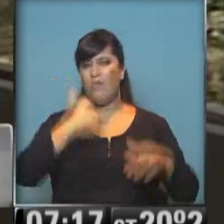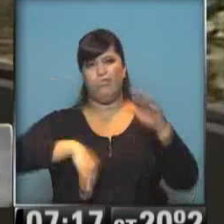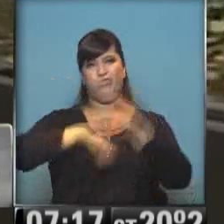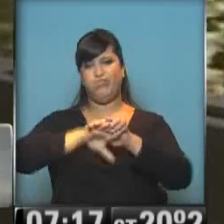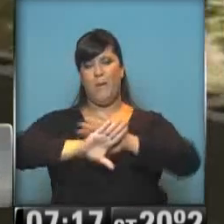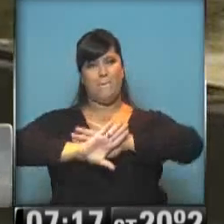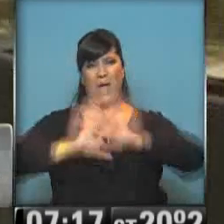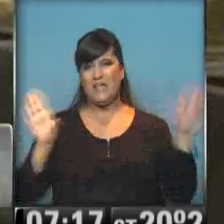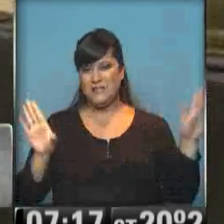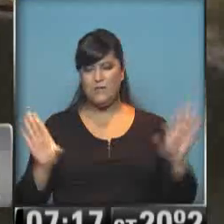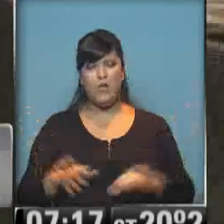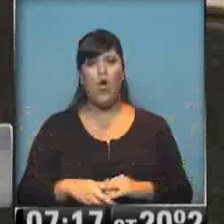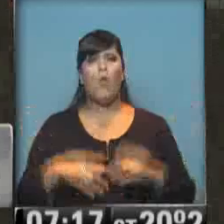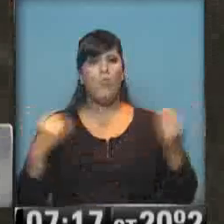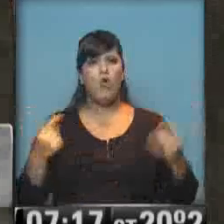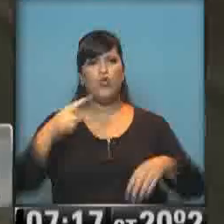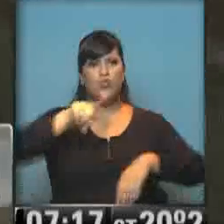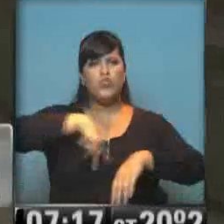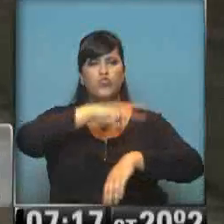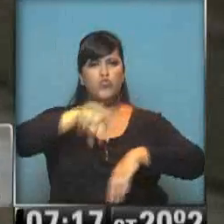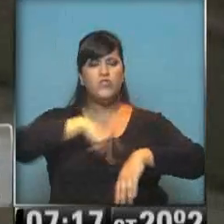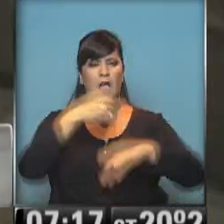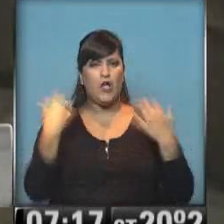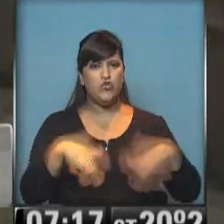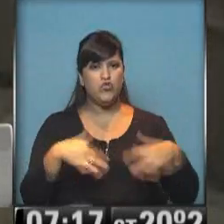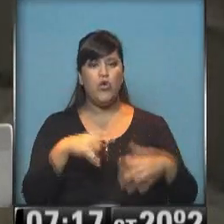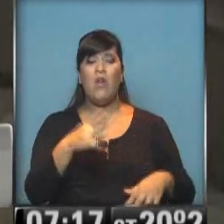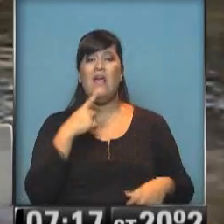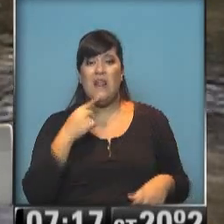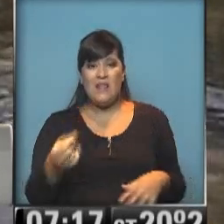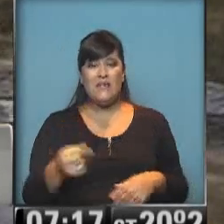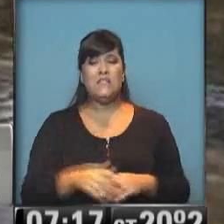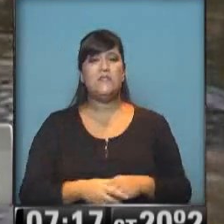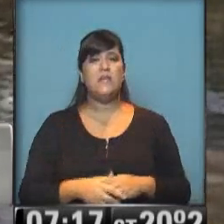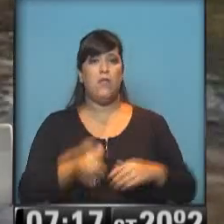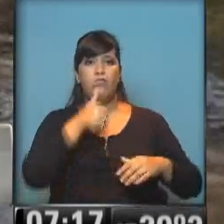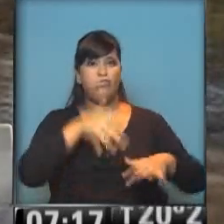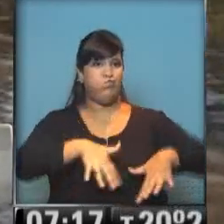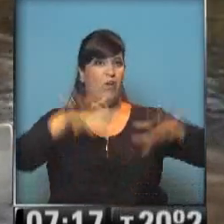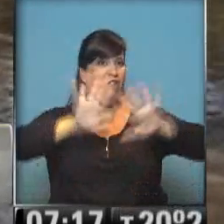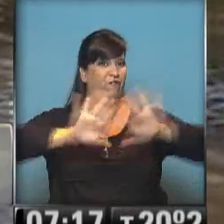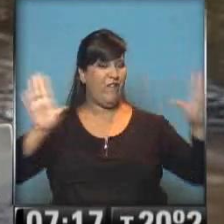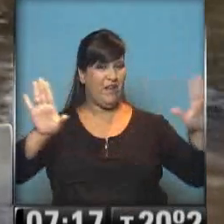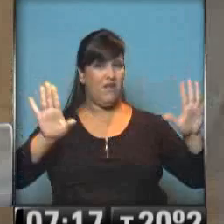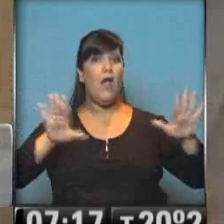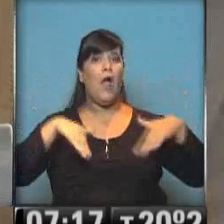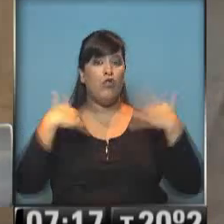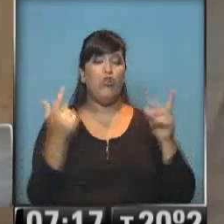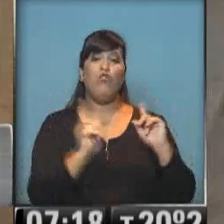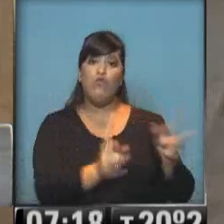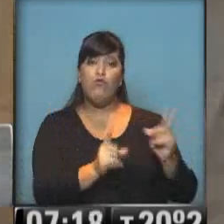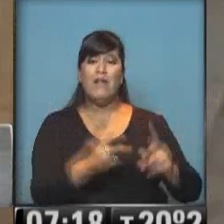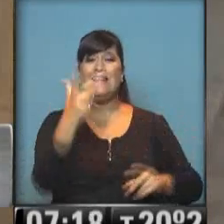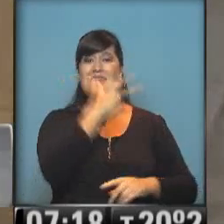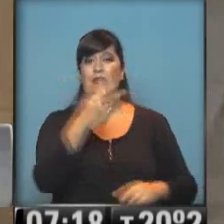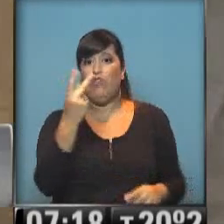llegó a su pico porque lleva varias horas en 3:20, quiere decir que ya no subir más, puede mantenerse entre las 20 un día,